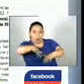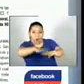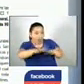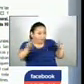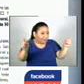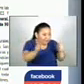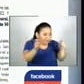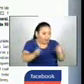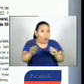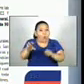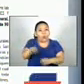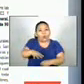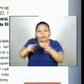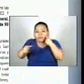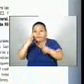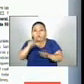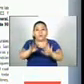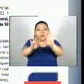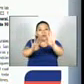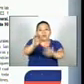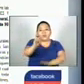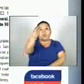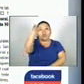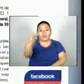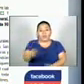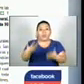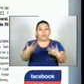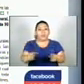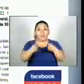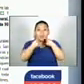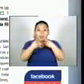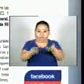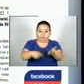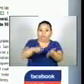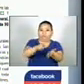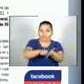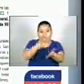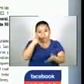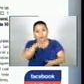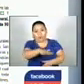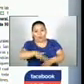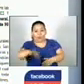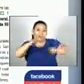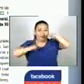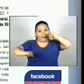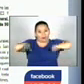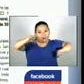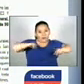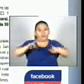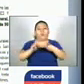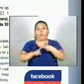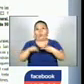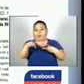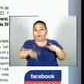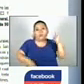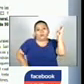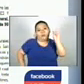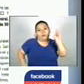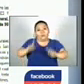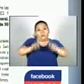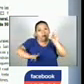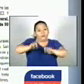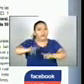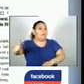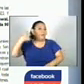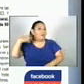actividades culturales en los próximos 90 días. El comunicado emitido confirma el cierre de espacios como teatros nacionales de San Salvador, Santa Ana,